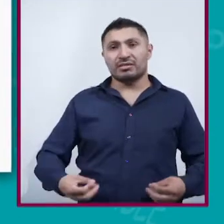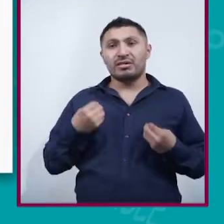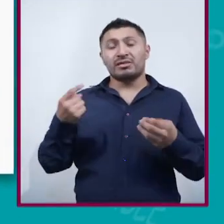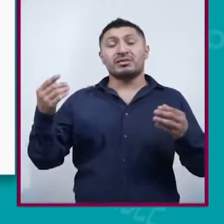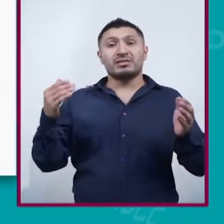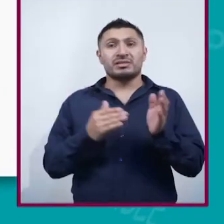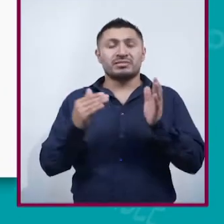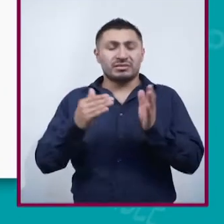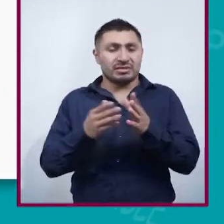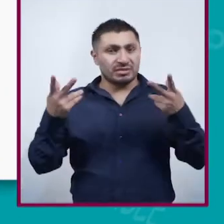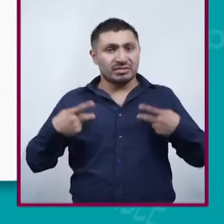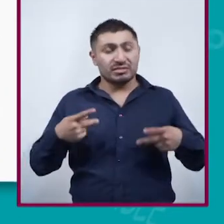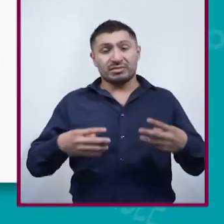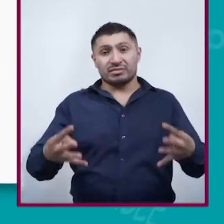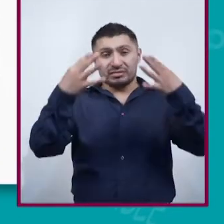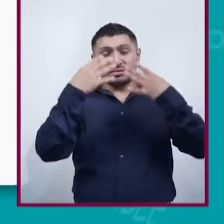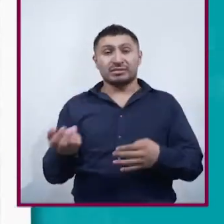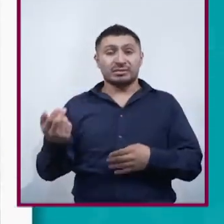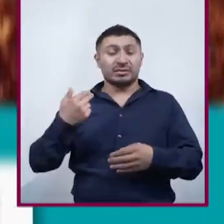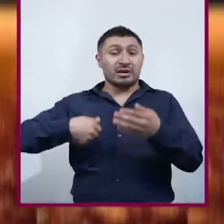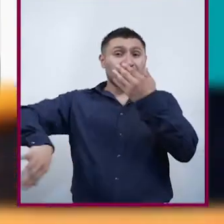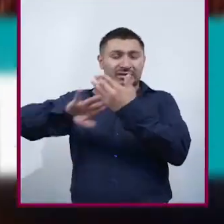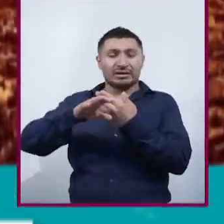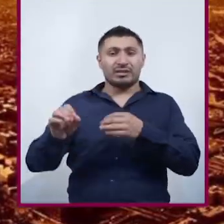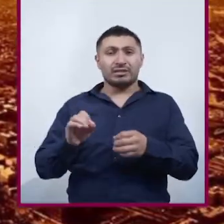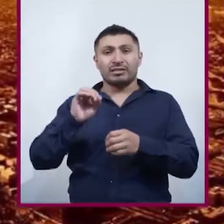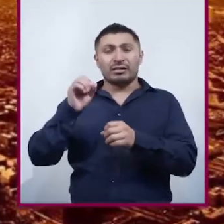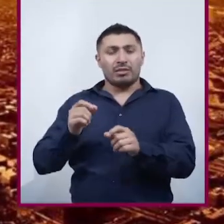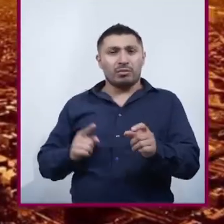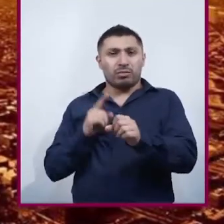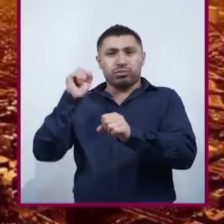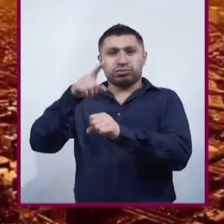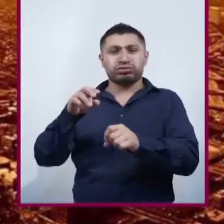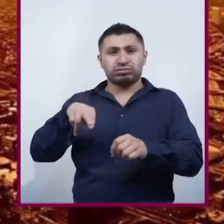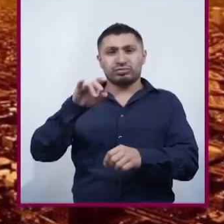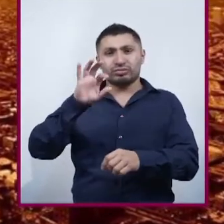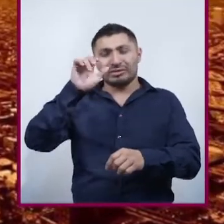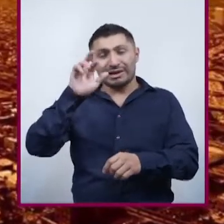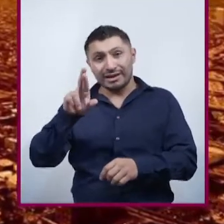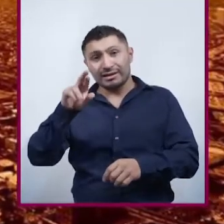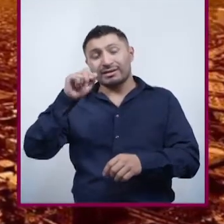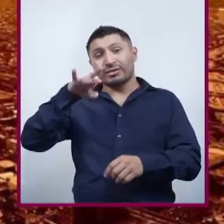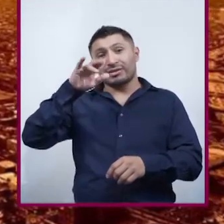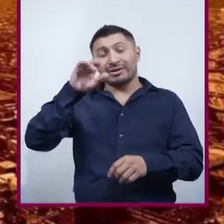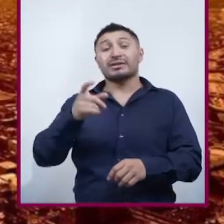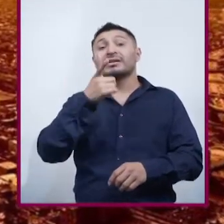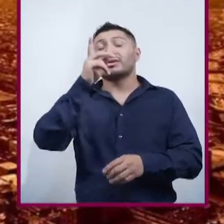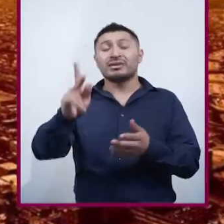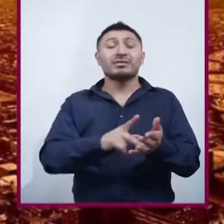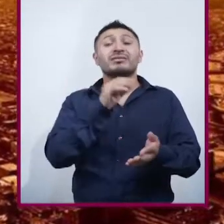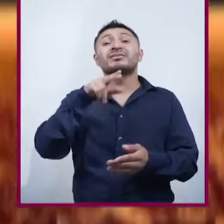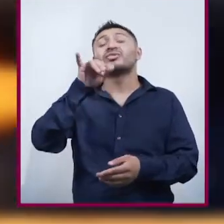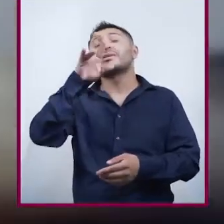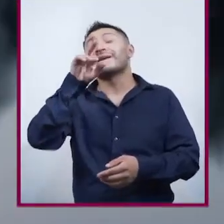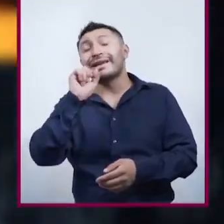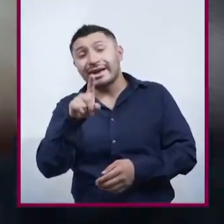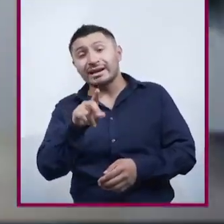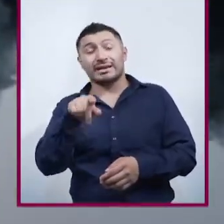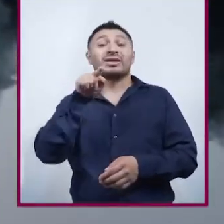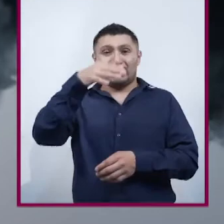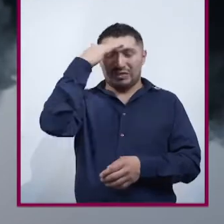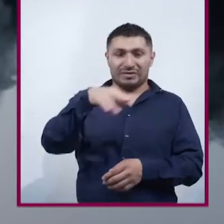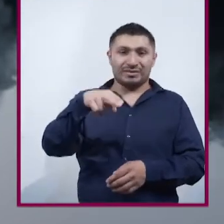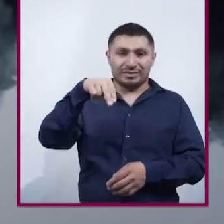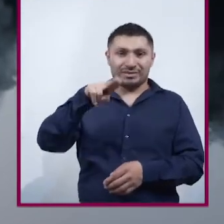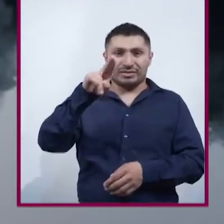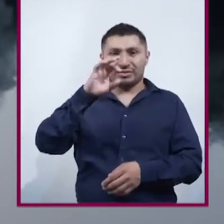en vivo a millones de telespectadores: «Nos están bombardeando, es un ataque nuclear, repito, nuclear». Y